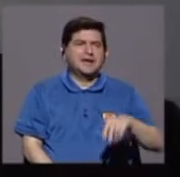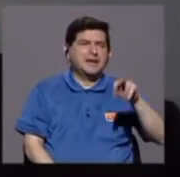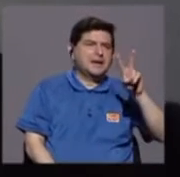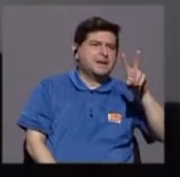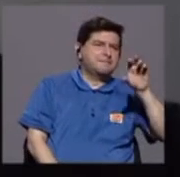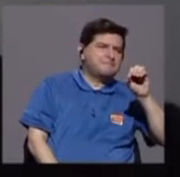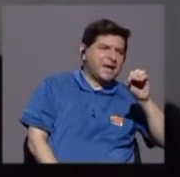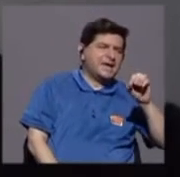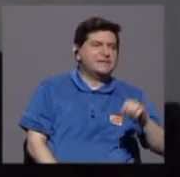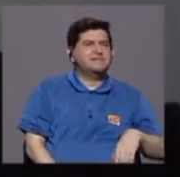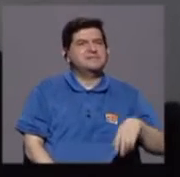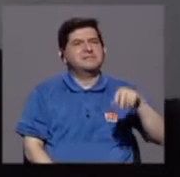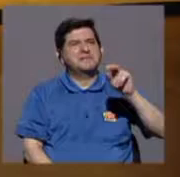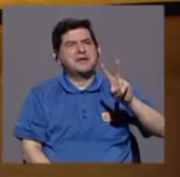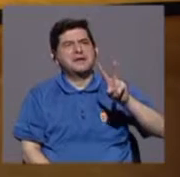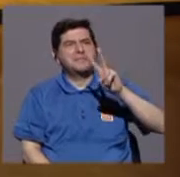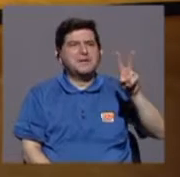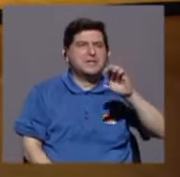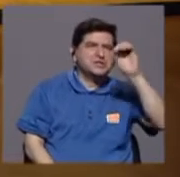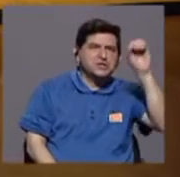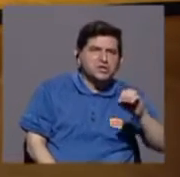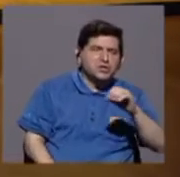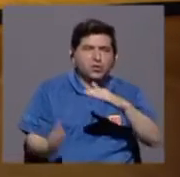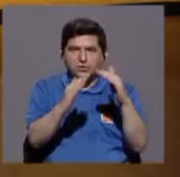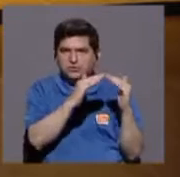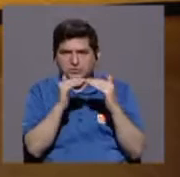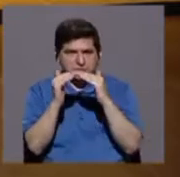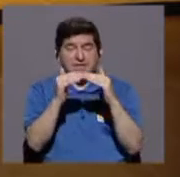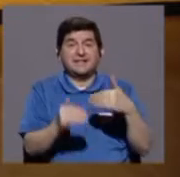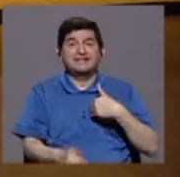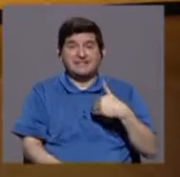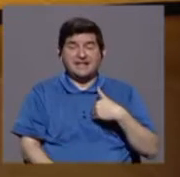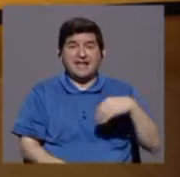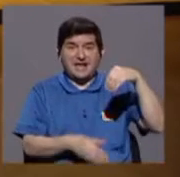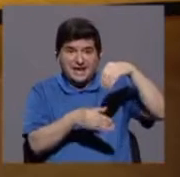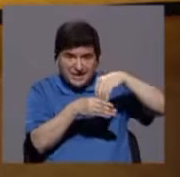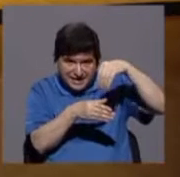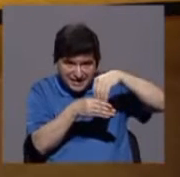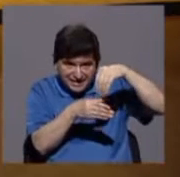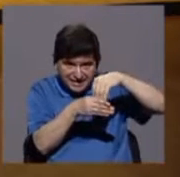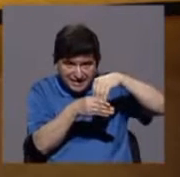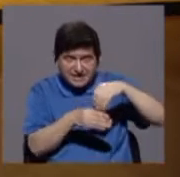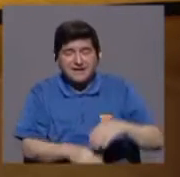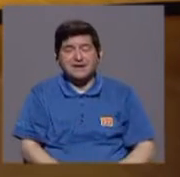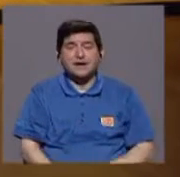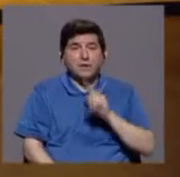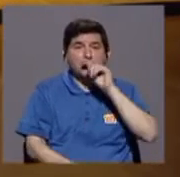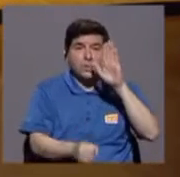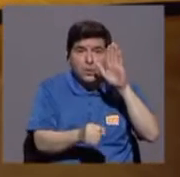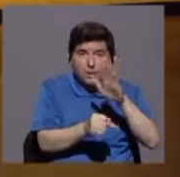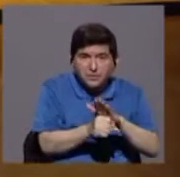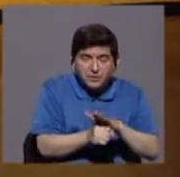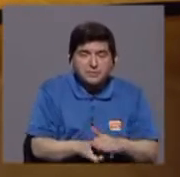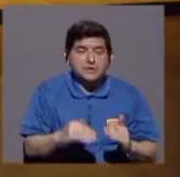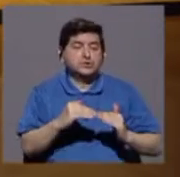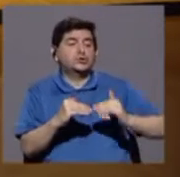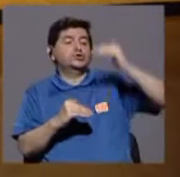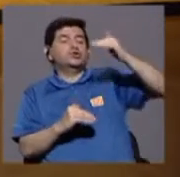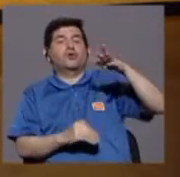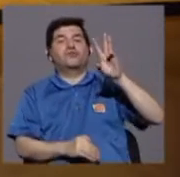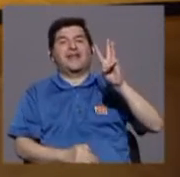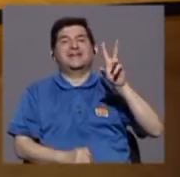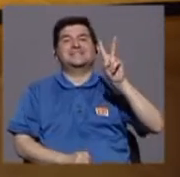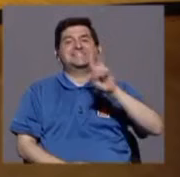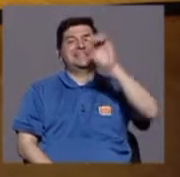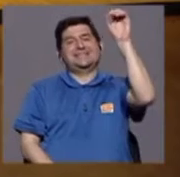20, 21, 22% de población que tiene niveles de compromiso que exceden el